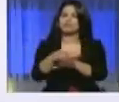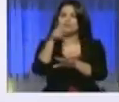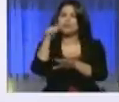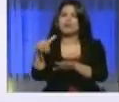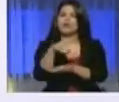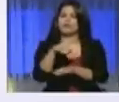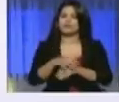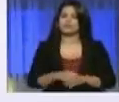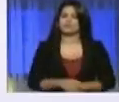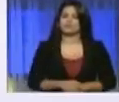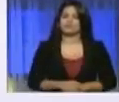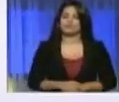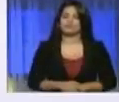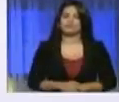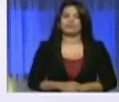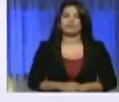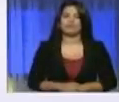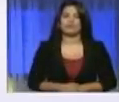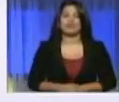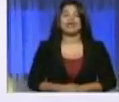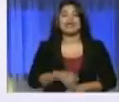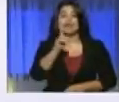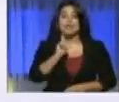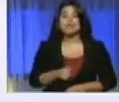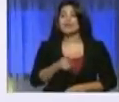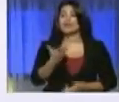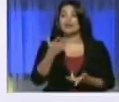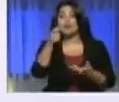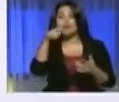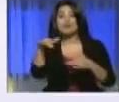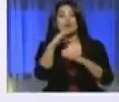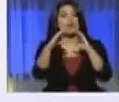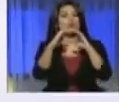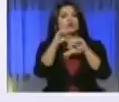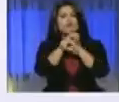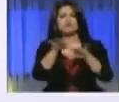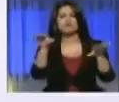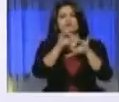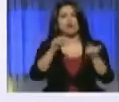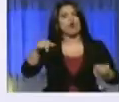Segundo, todo lo que es la comunicación del pueblo. Hoy se me ocurrió una idea